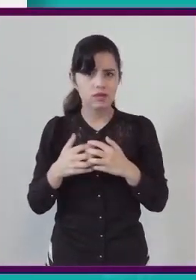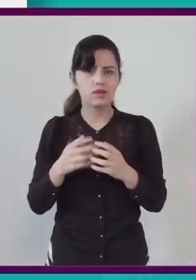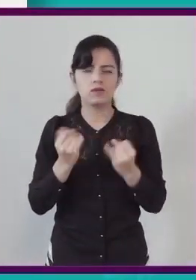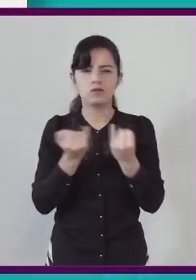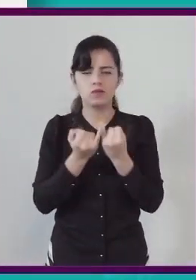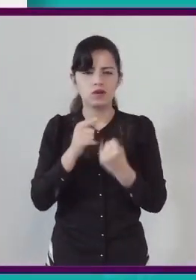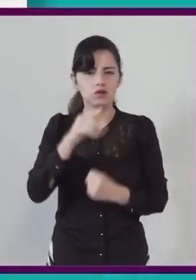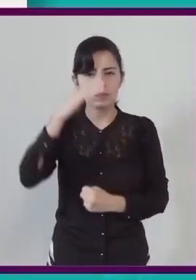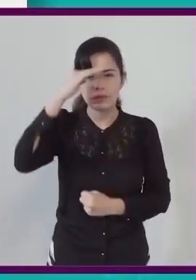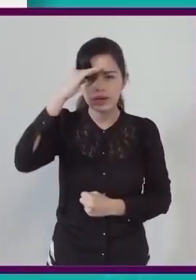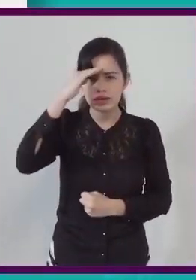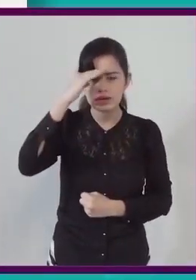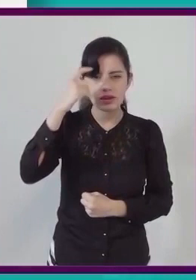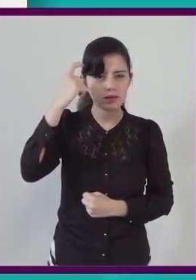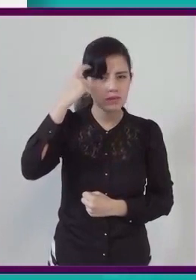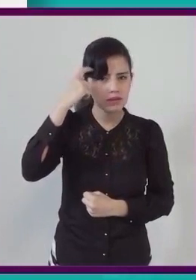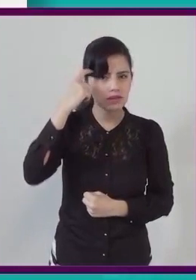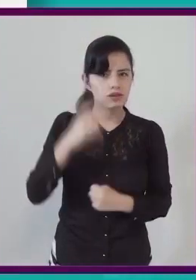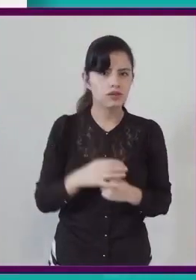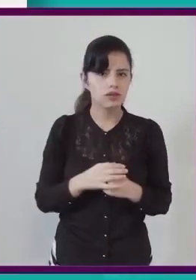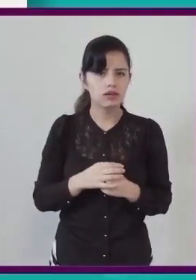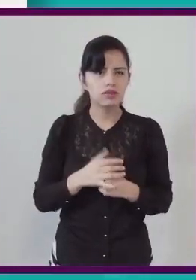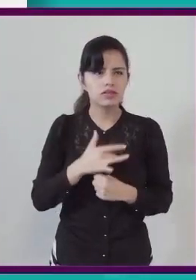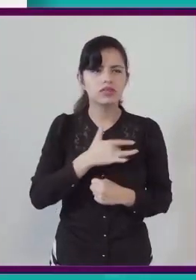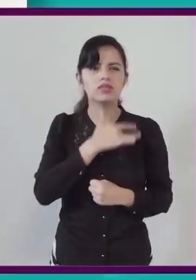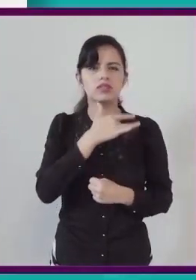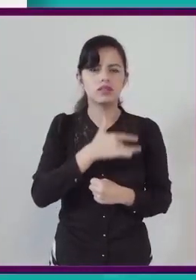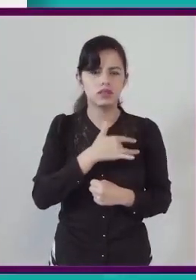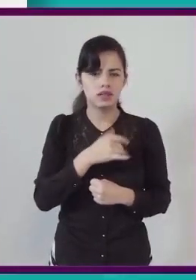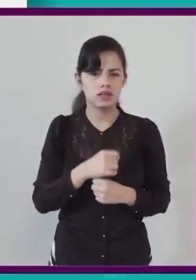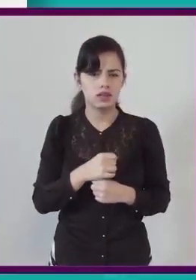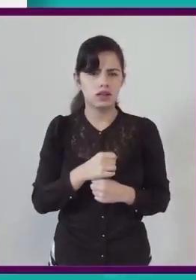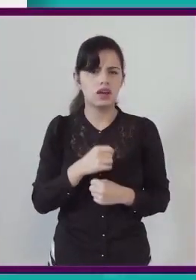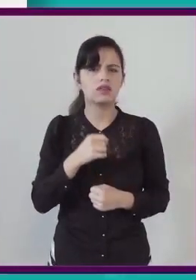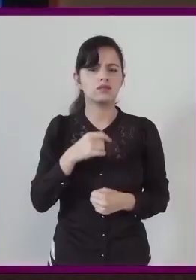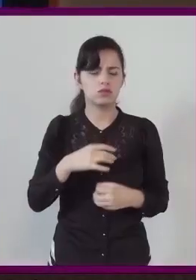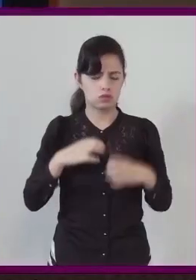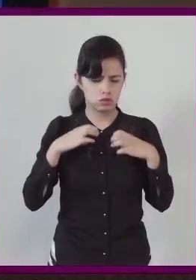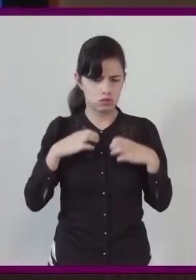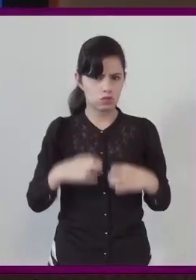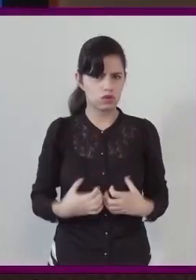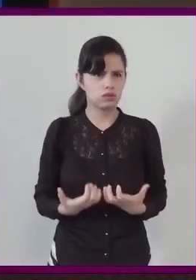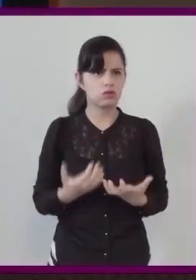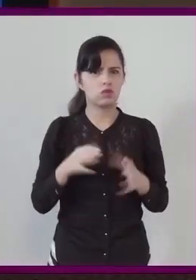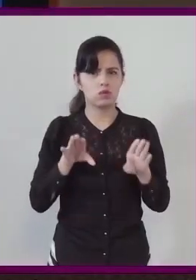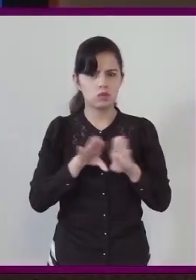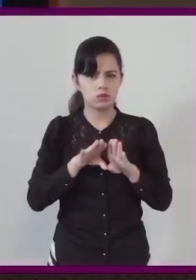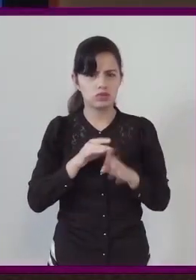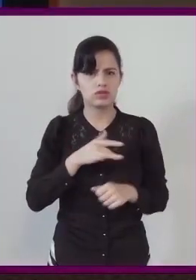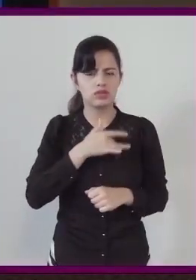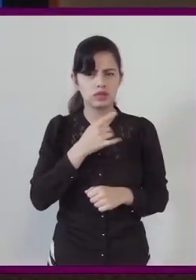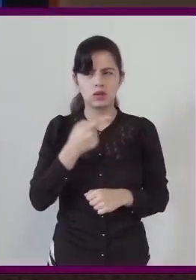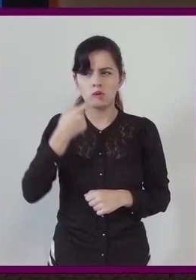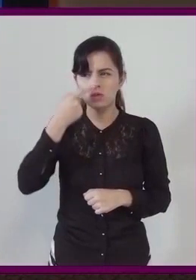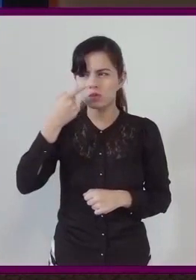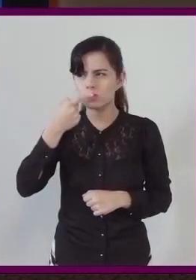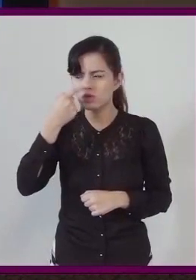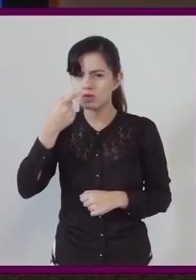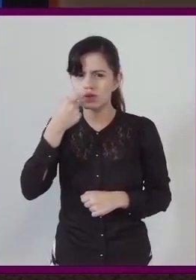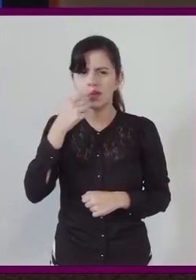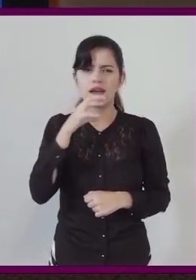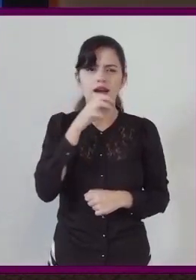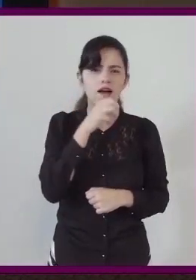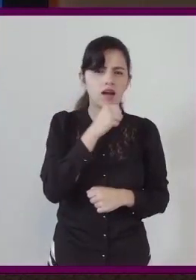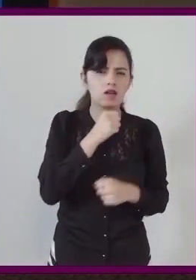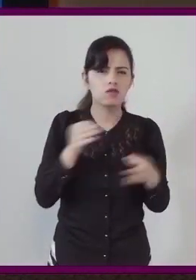estamos pensando, cómo se siente la silla bajo nuestro cuerpo, los olores, la